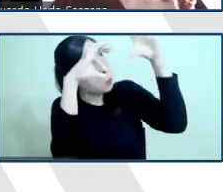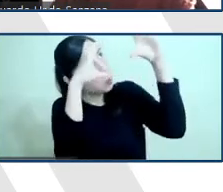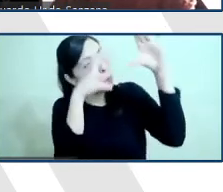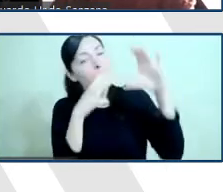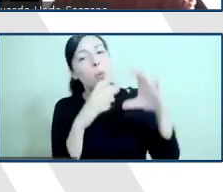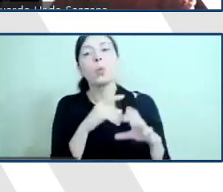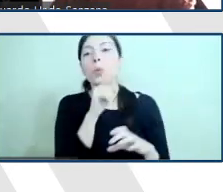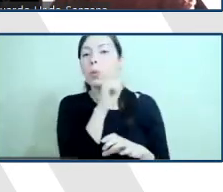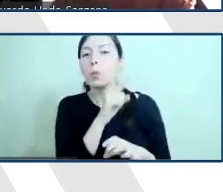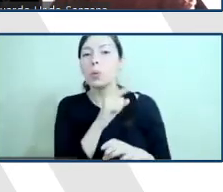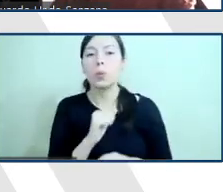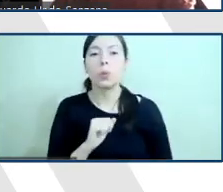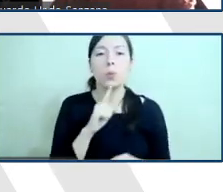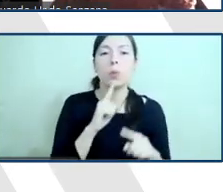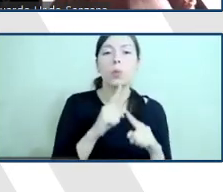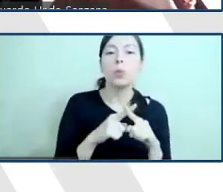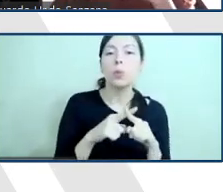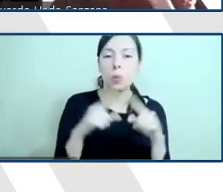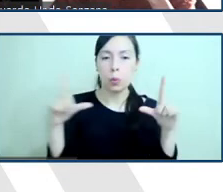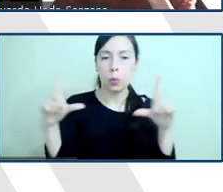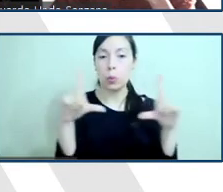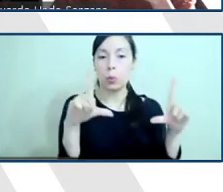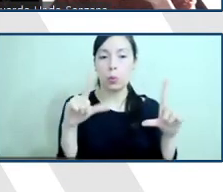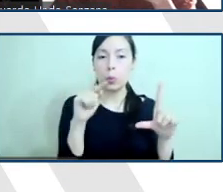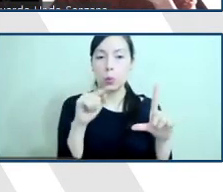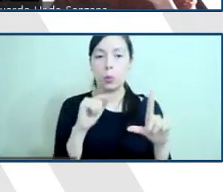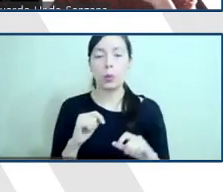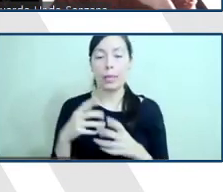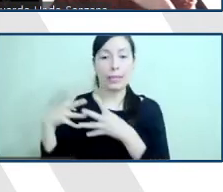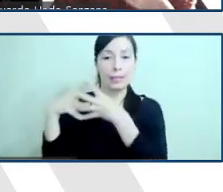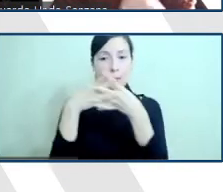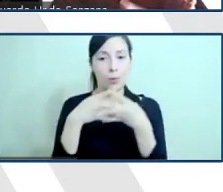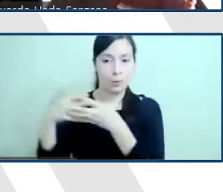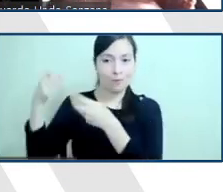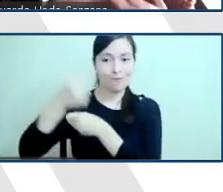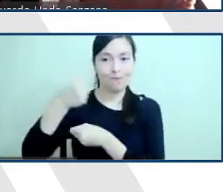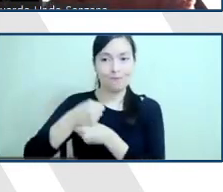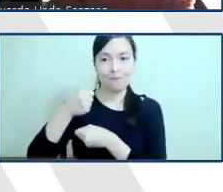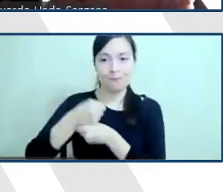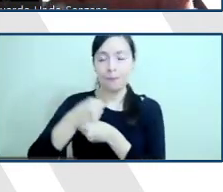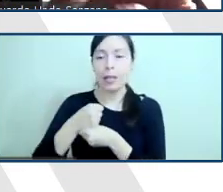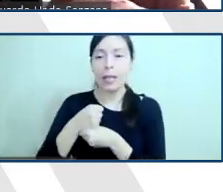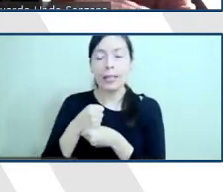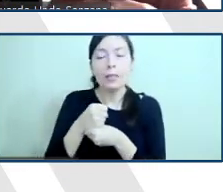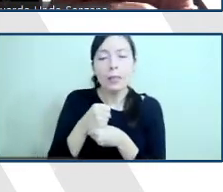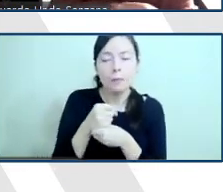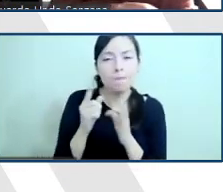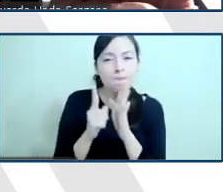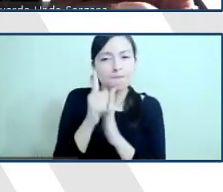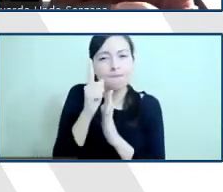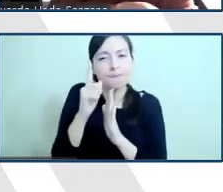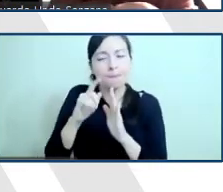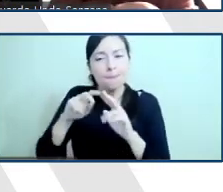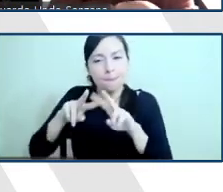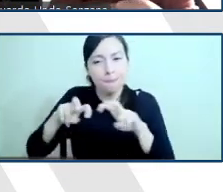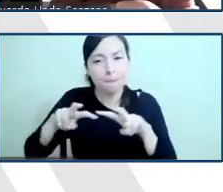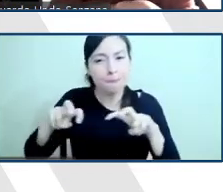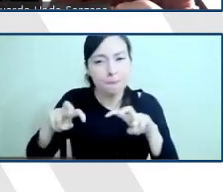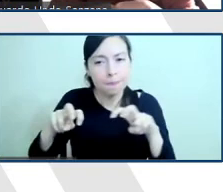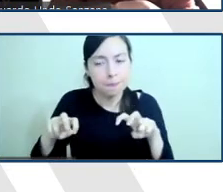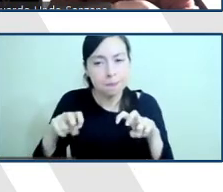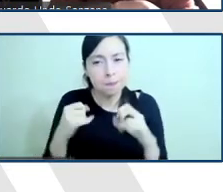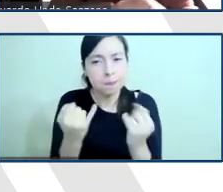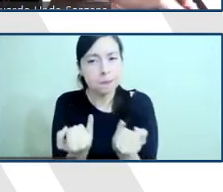el College de Harvard en Estados Unidos, y que estaban desarrollando un catastro